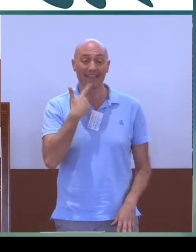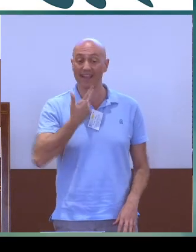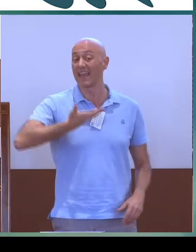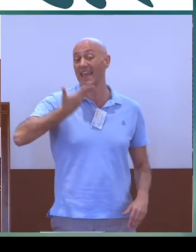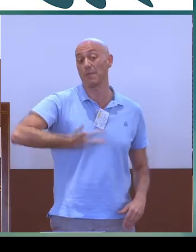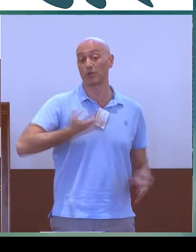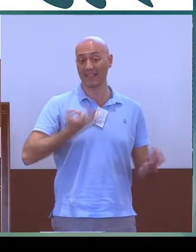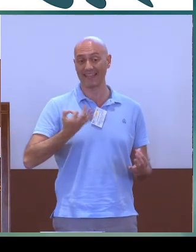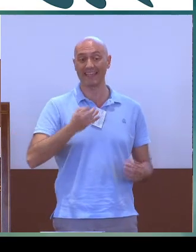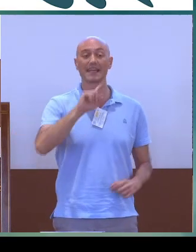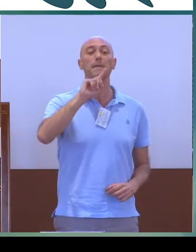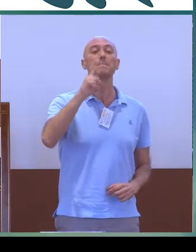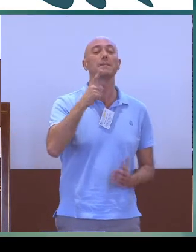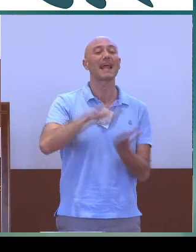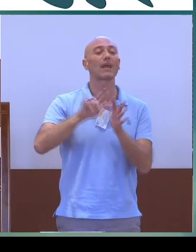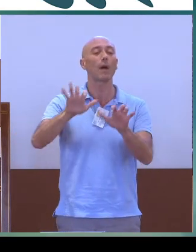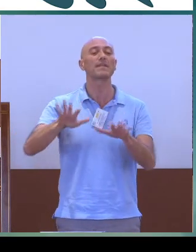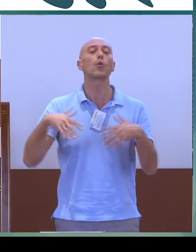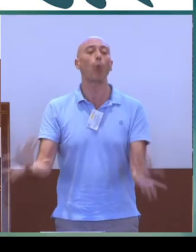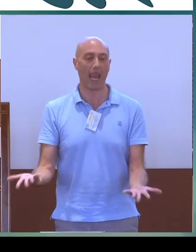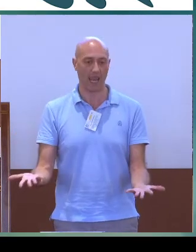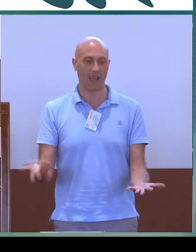la L2 hacia la L1.